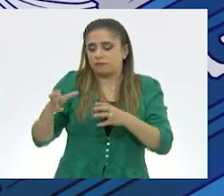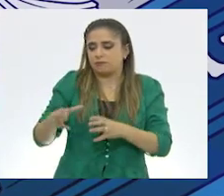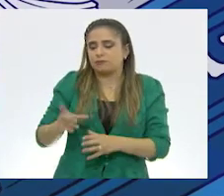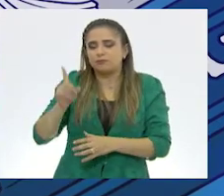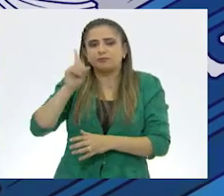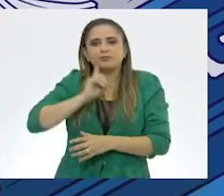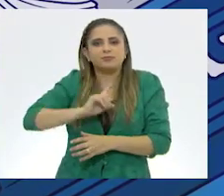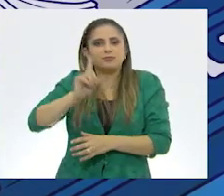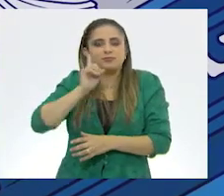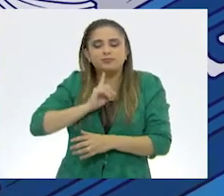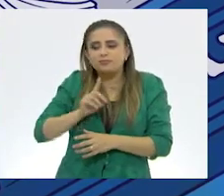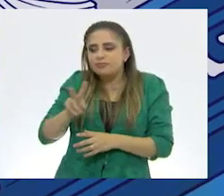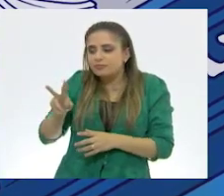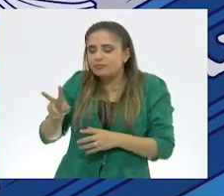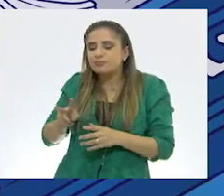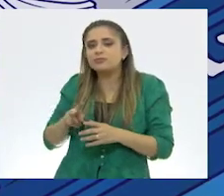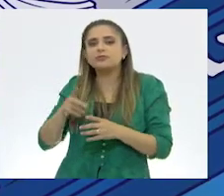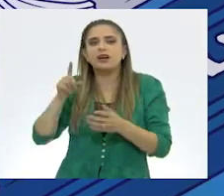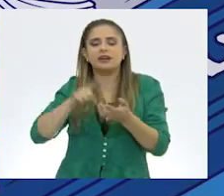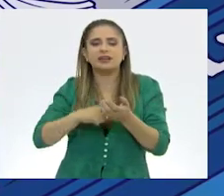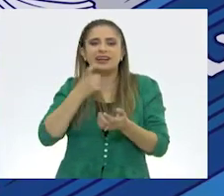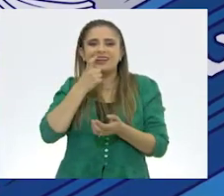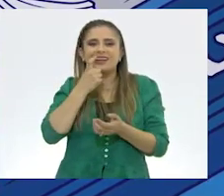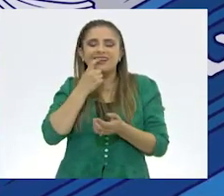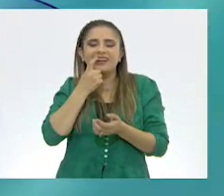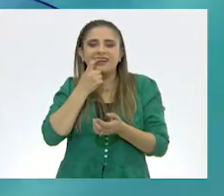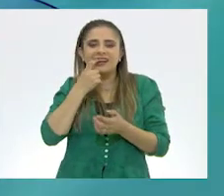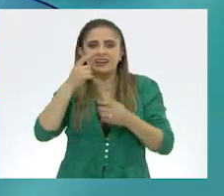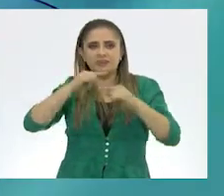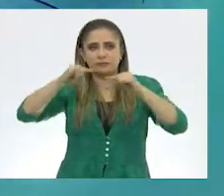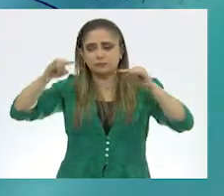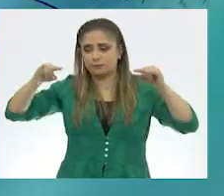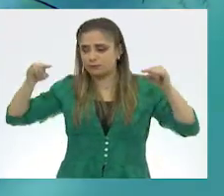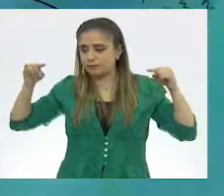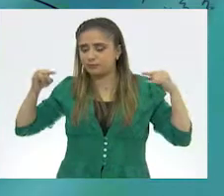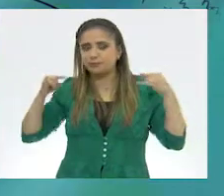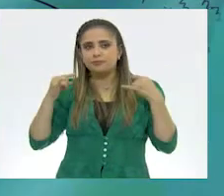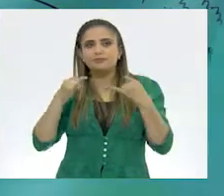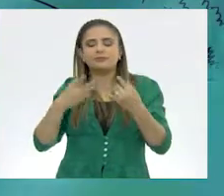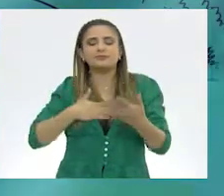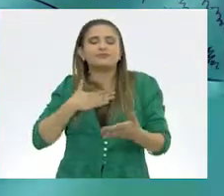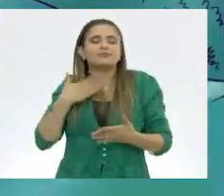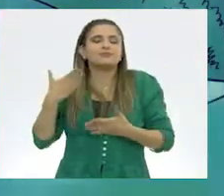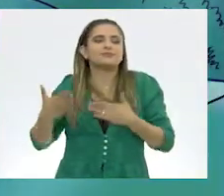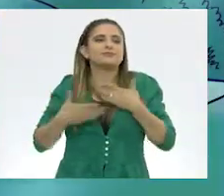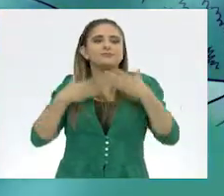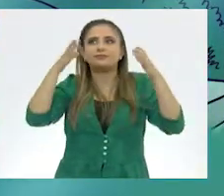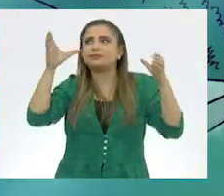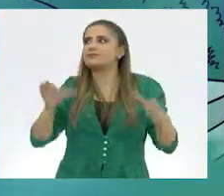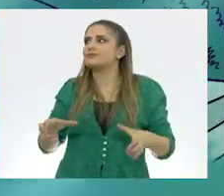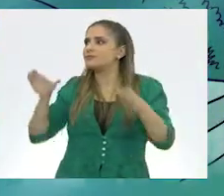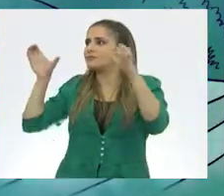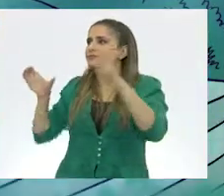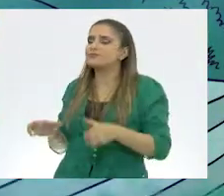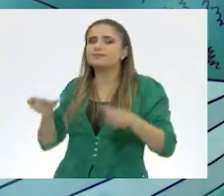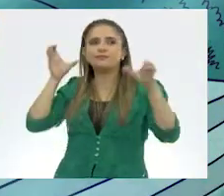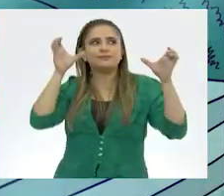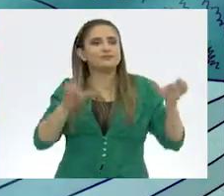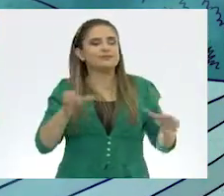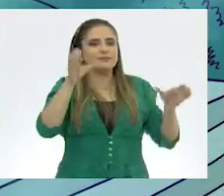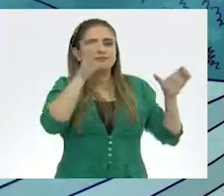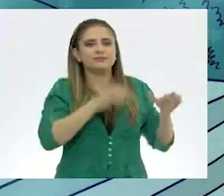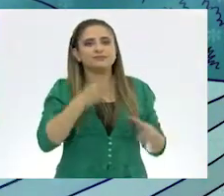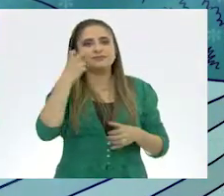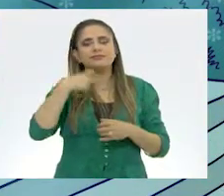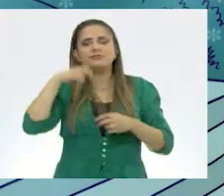ricos sepulcros de mármol, muy ventilados y alegres. Soñé, y las imágenes sibaríticas